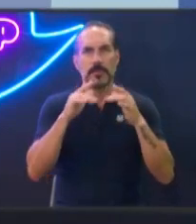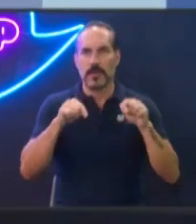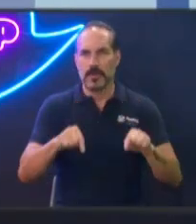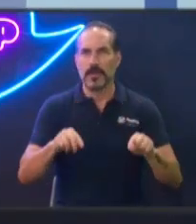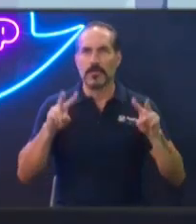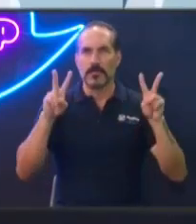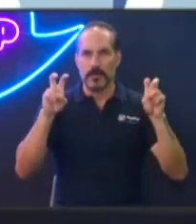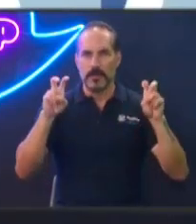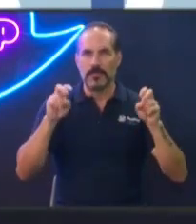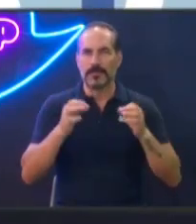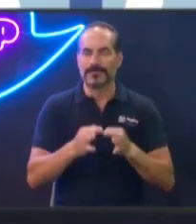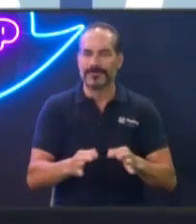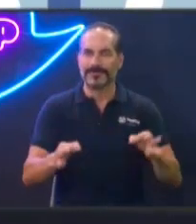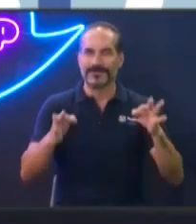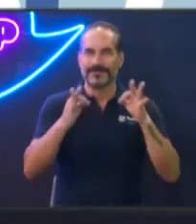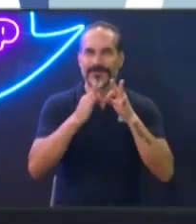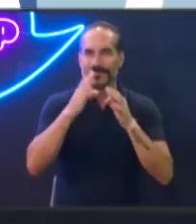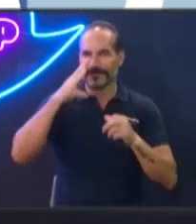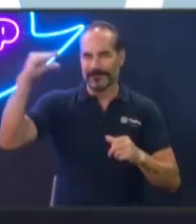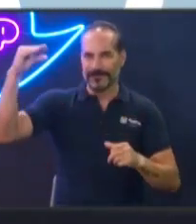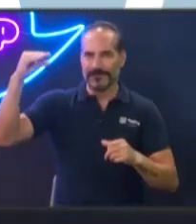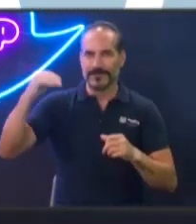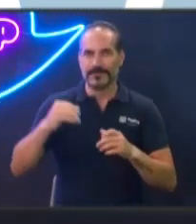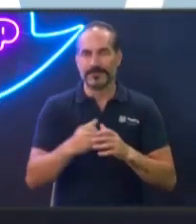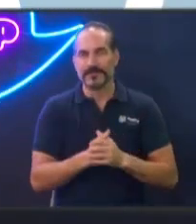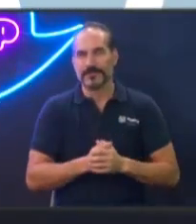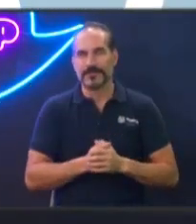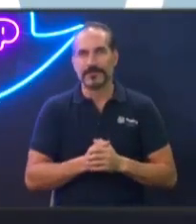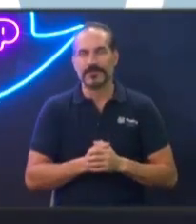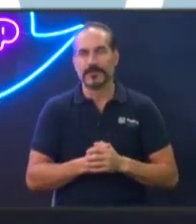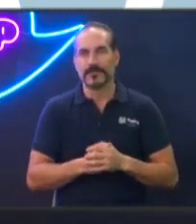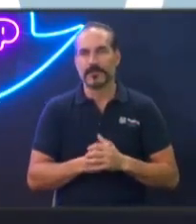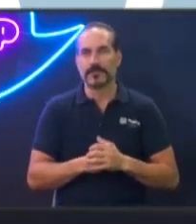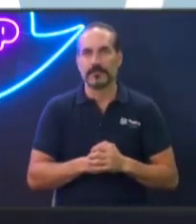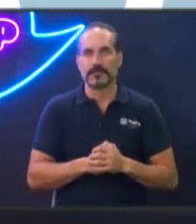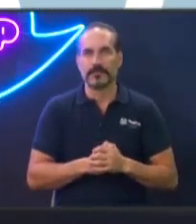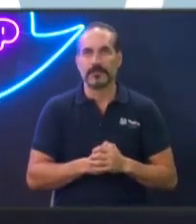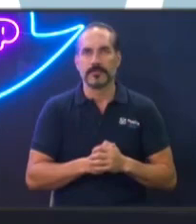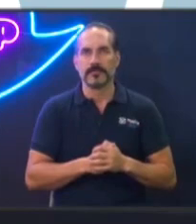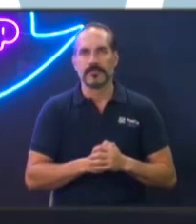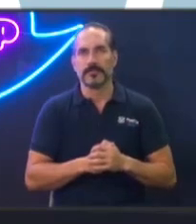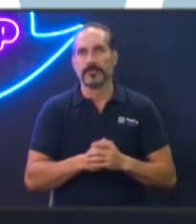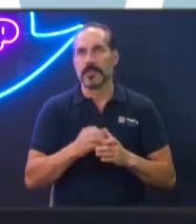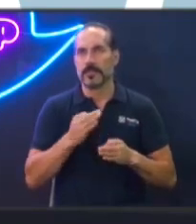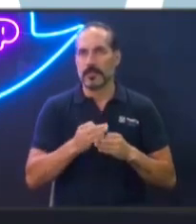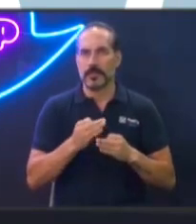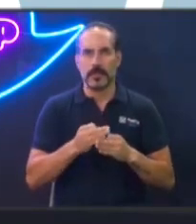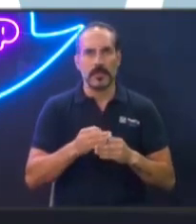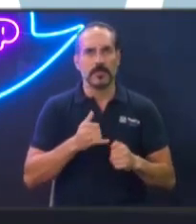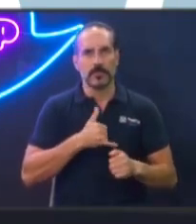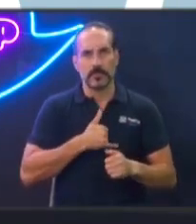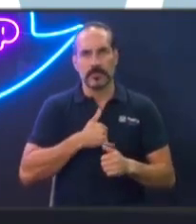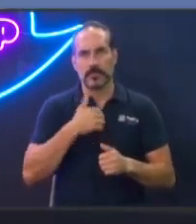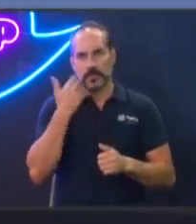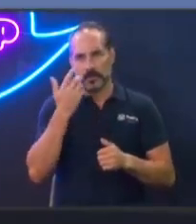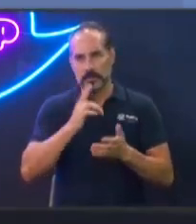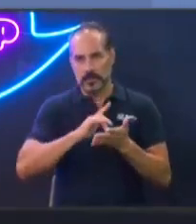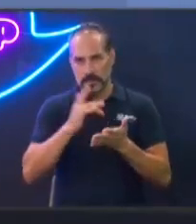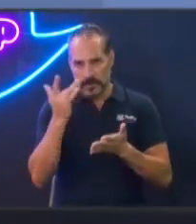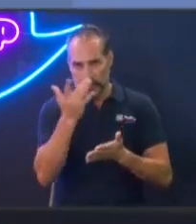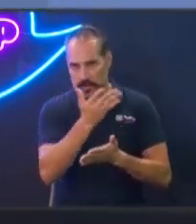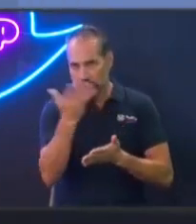abran cancha Y pues en este sentido estaremos este platicando el día de hoy también agradecer al equipo de